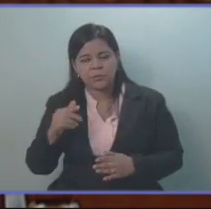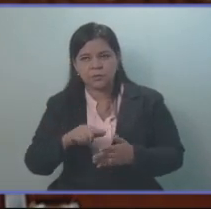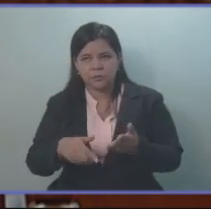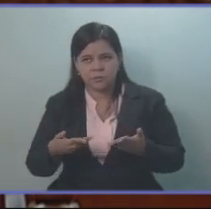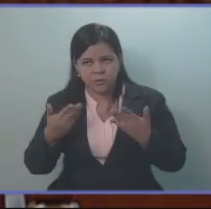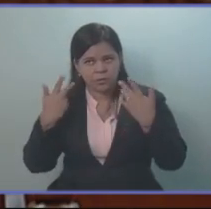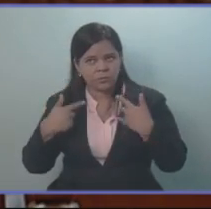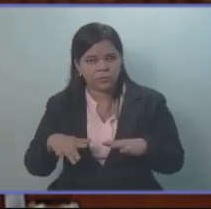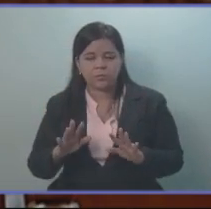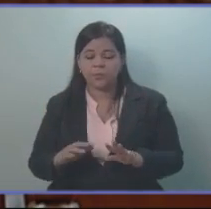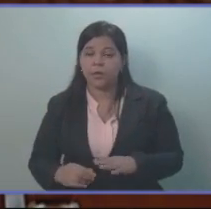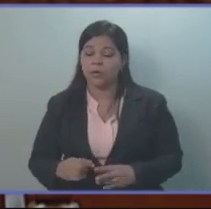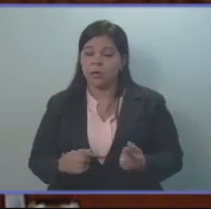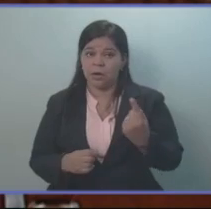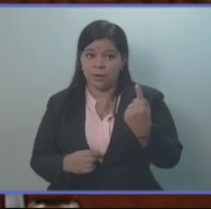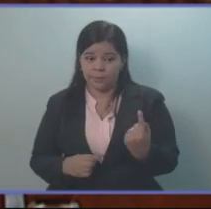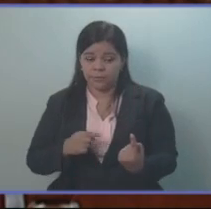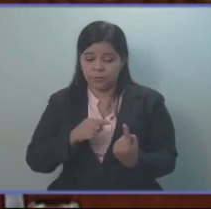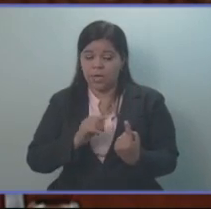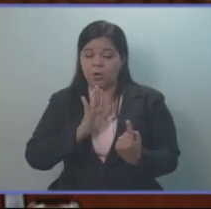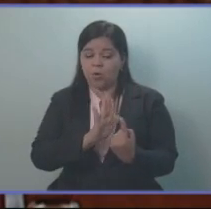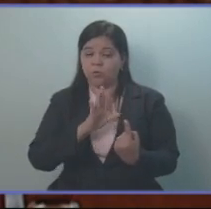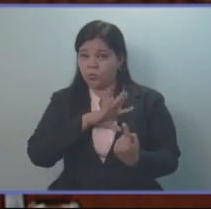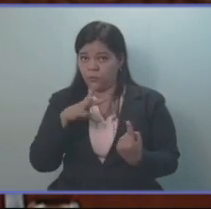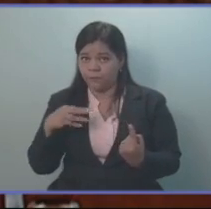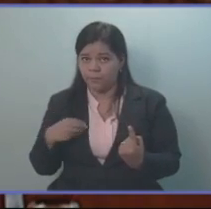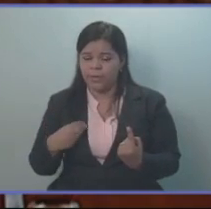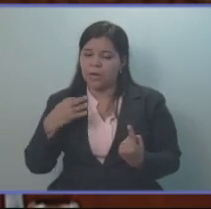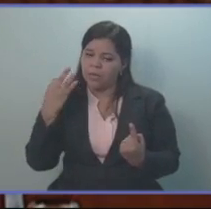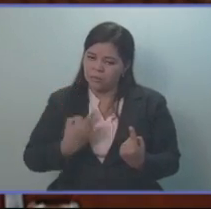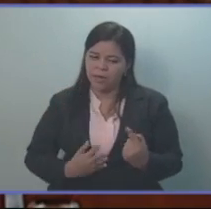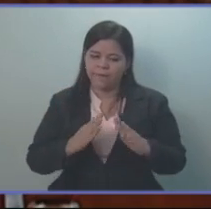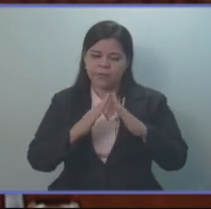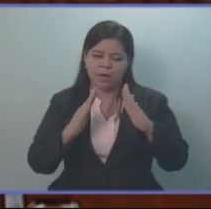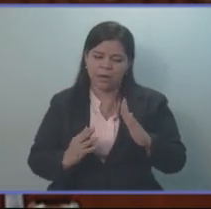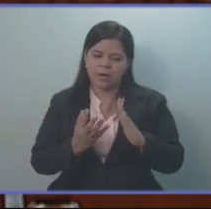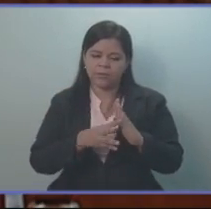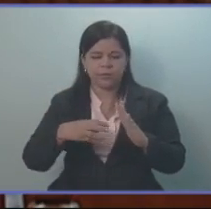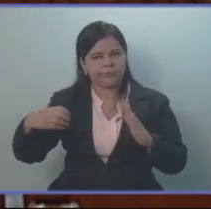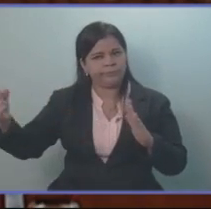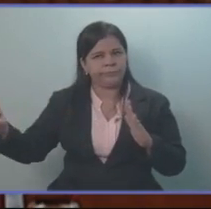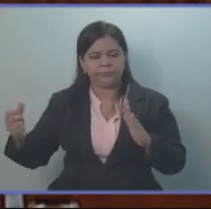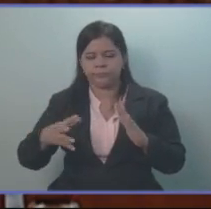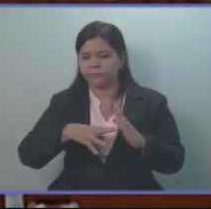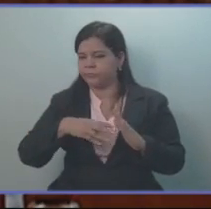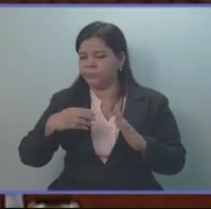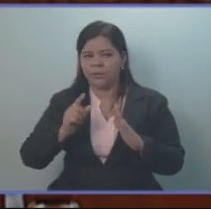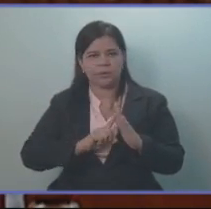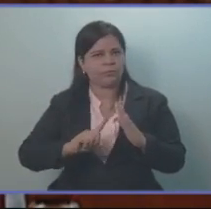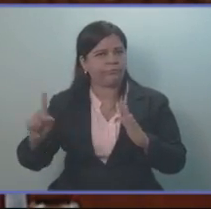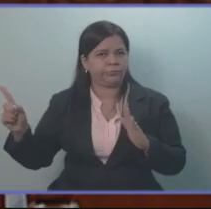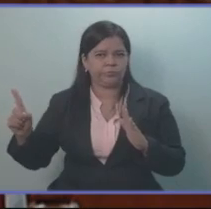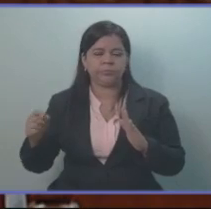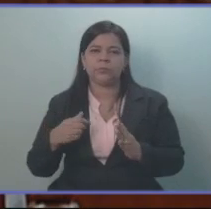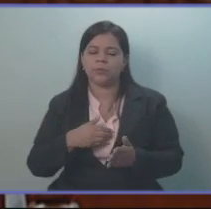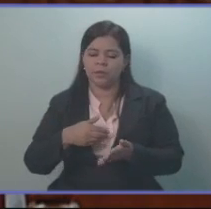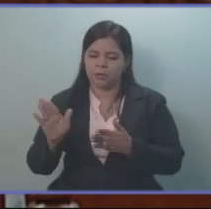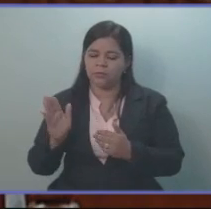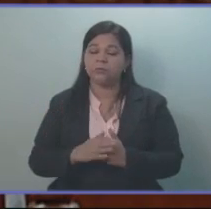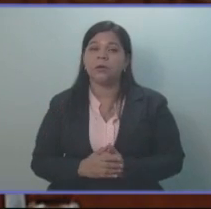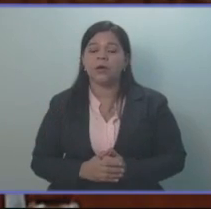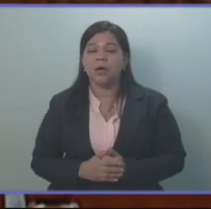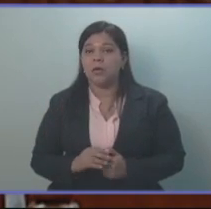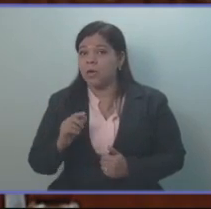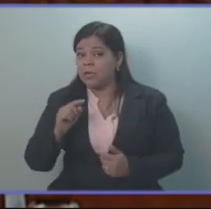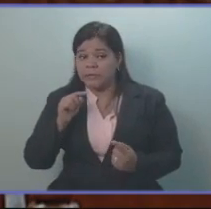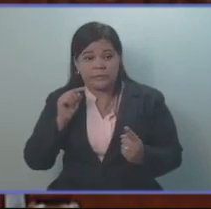común, el asociado y su grupo familiar deberá desocupar la vivienda dentro de los 60 días de ocurrido el hecho. Y si el